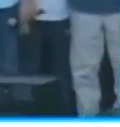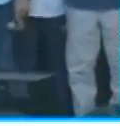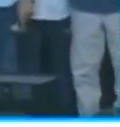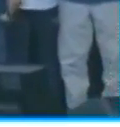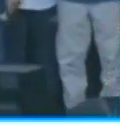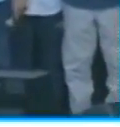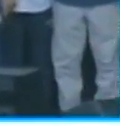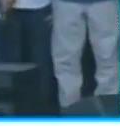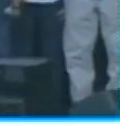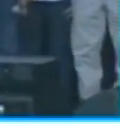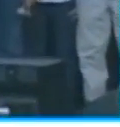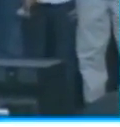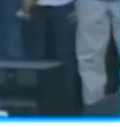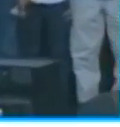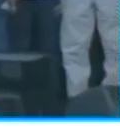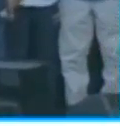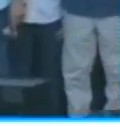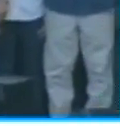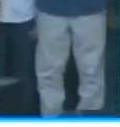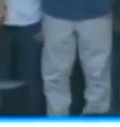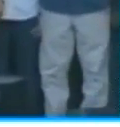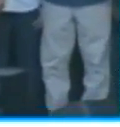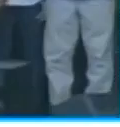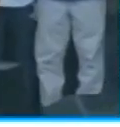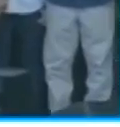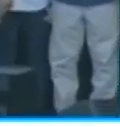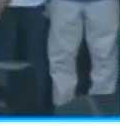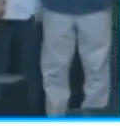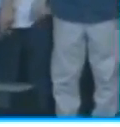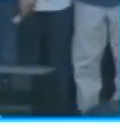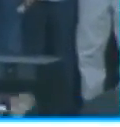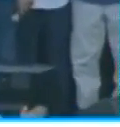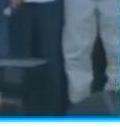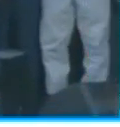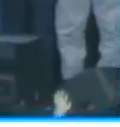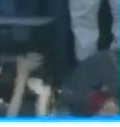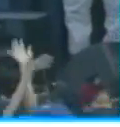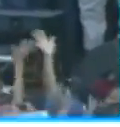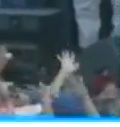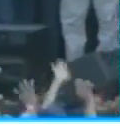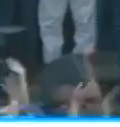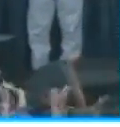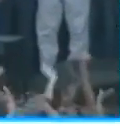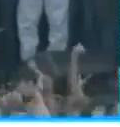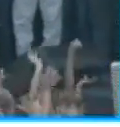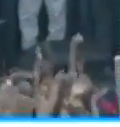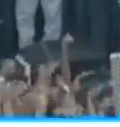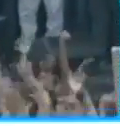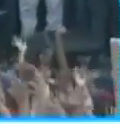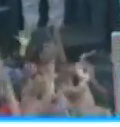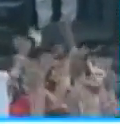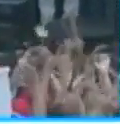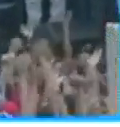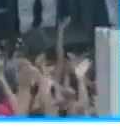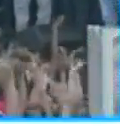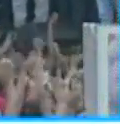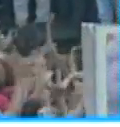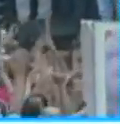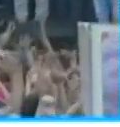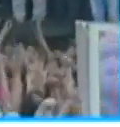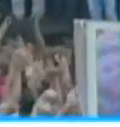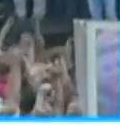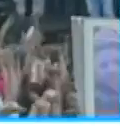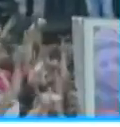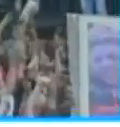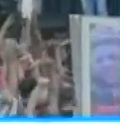para poder verlos desde aquí. Tremendo cierre de campaña del pueblo de a pie, de la